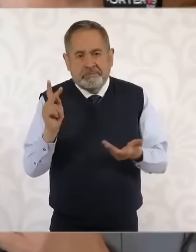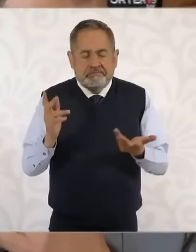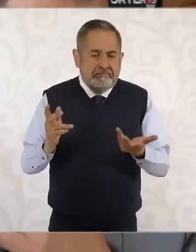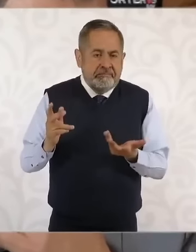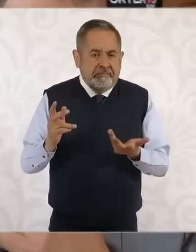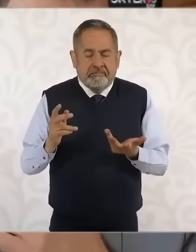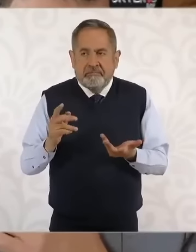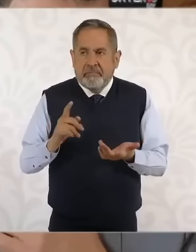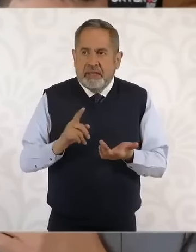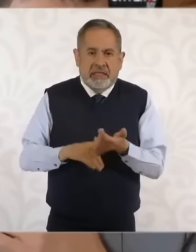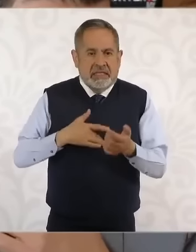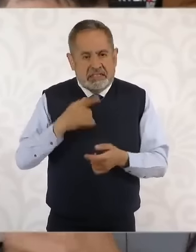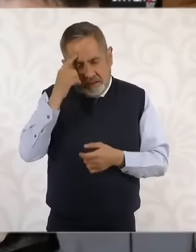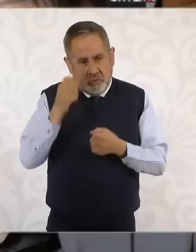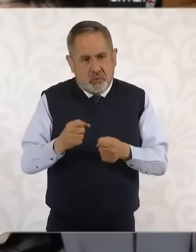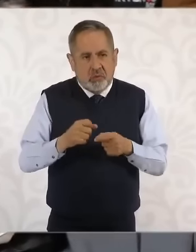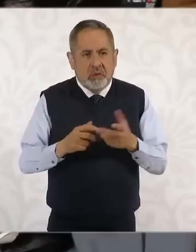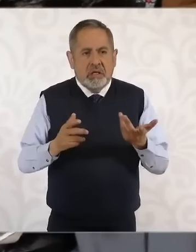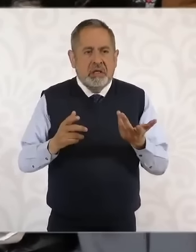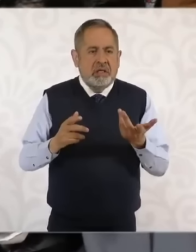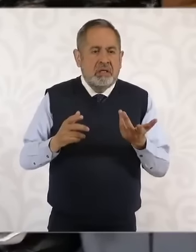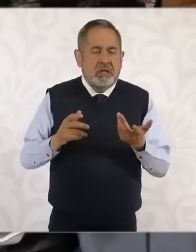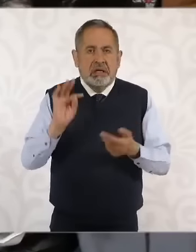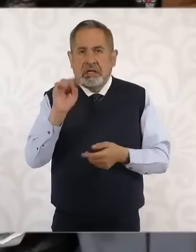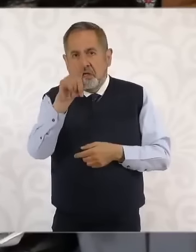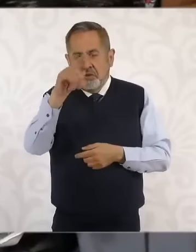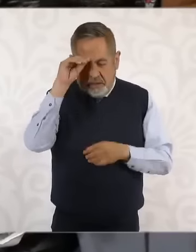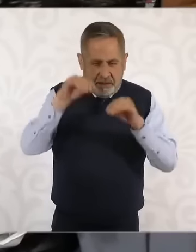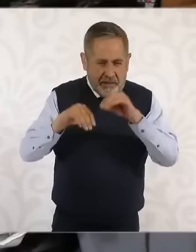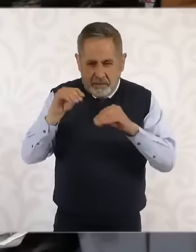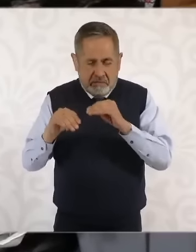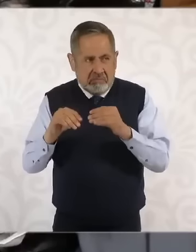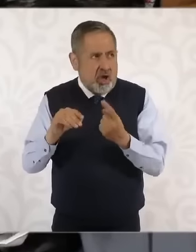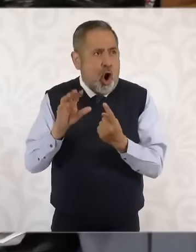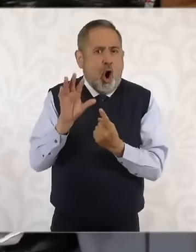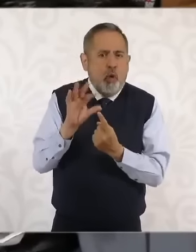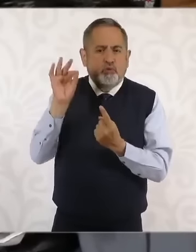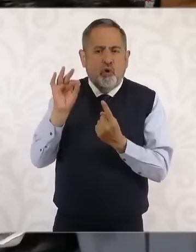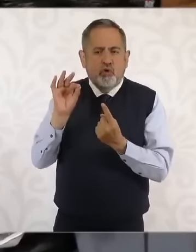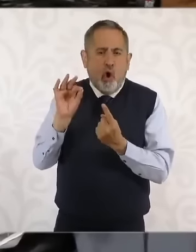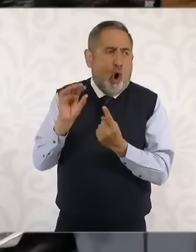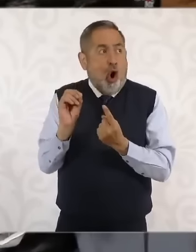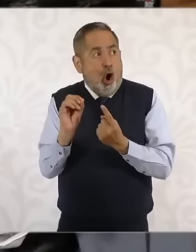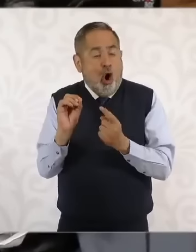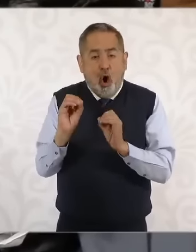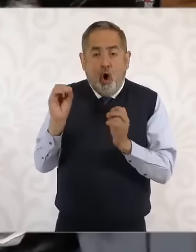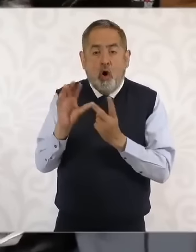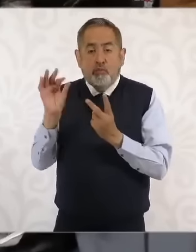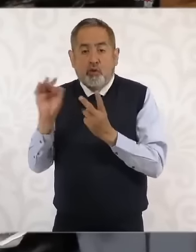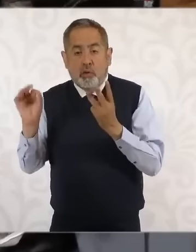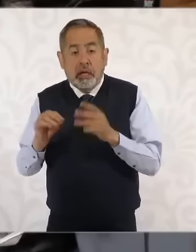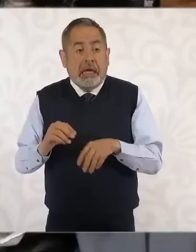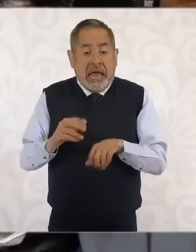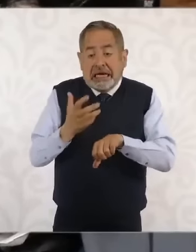o seguramente ya habrían diseñado o habrá diseñado varios escenarios donde Estados Unidos se separe de